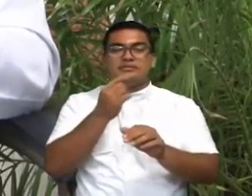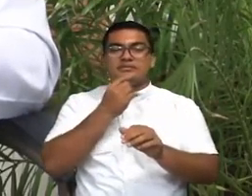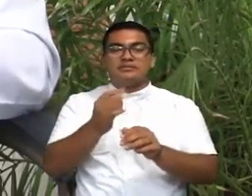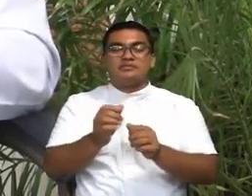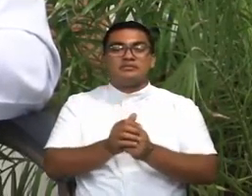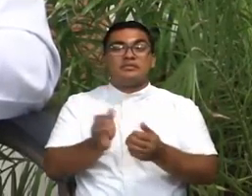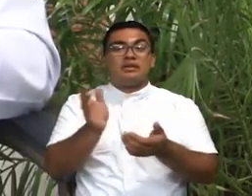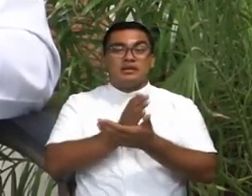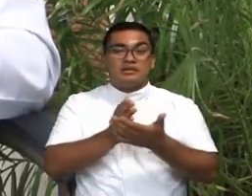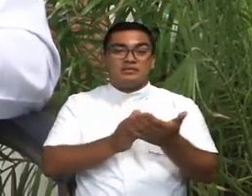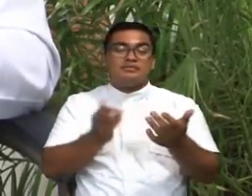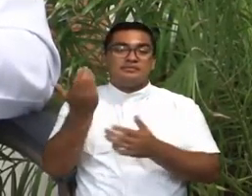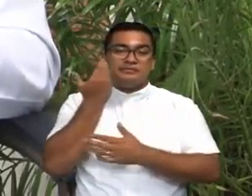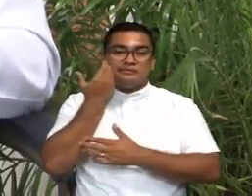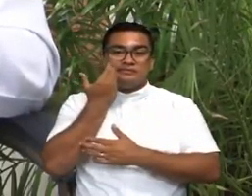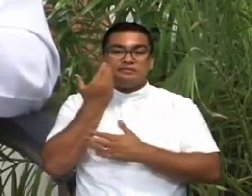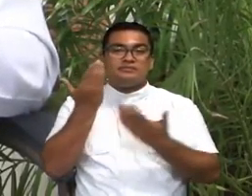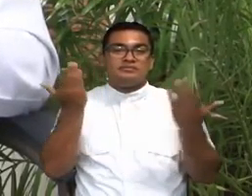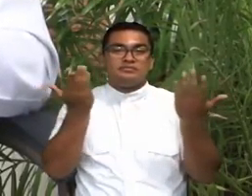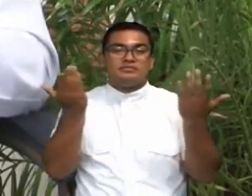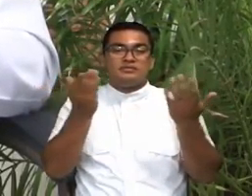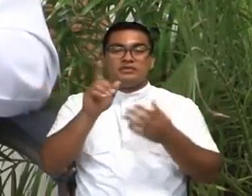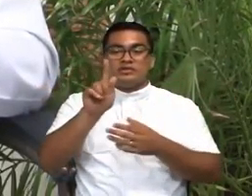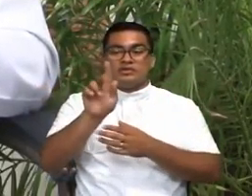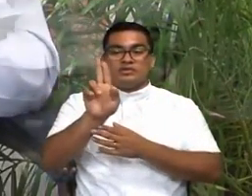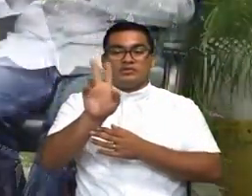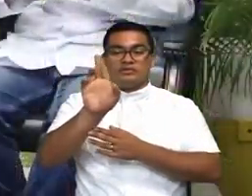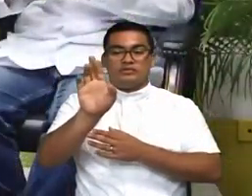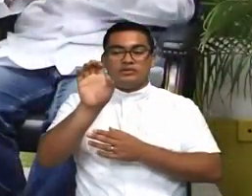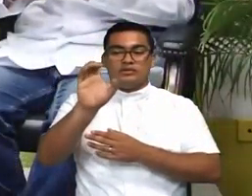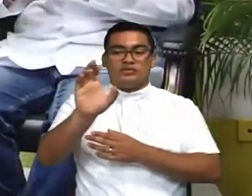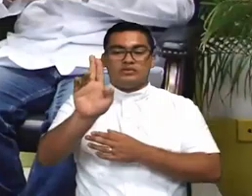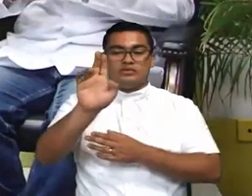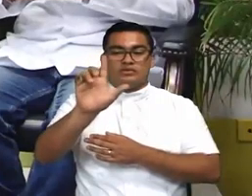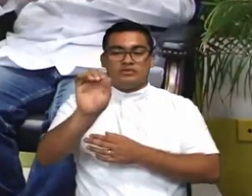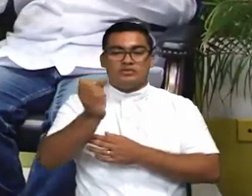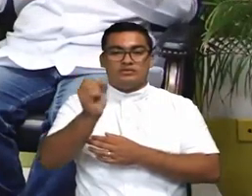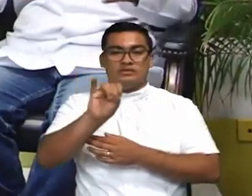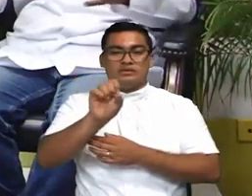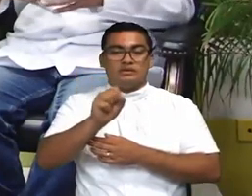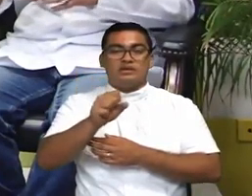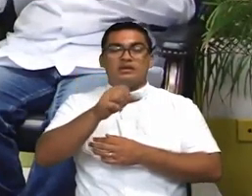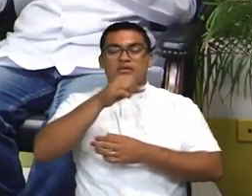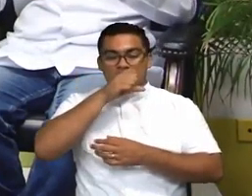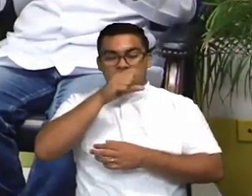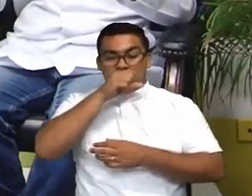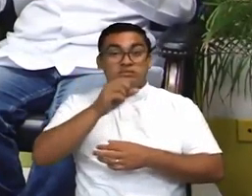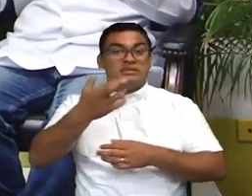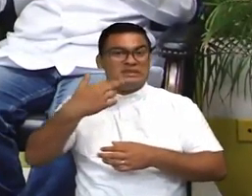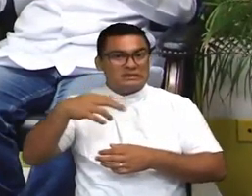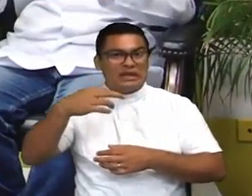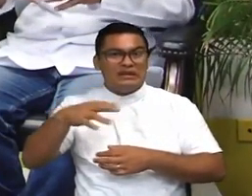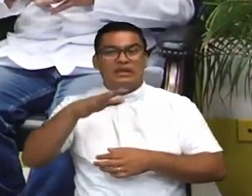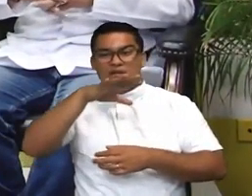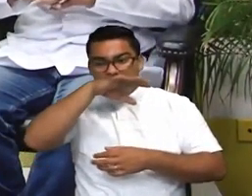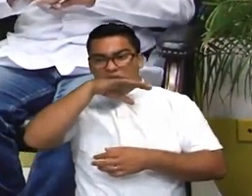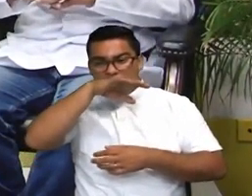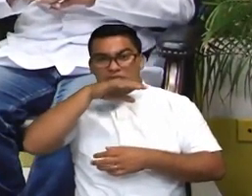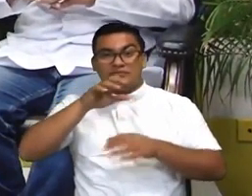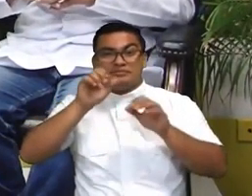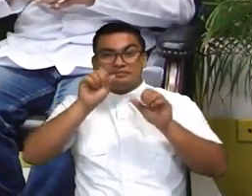hay enfermedades como que es la tuberculosis, ¿ya? La tuberculosis, uh-huh, no es por exposición al frío,